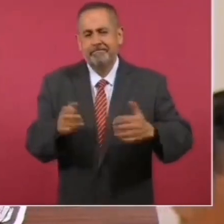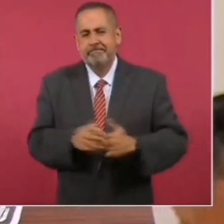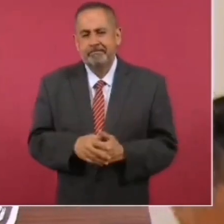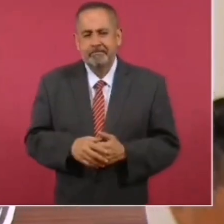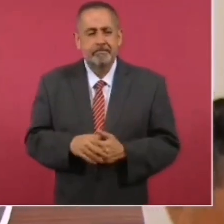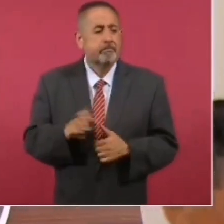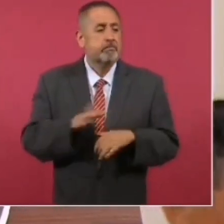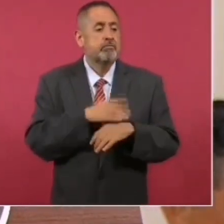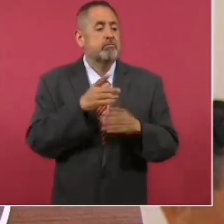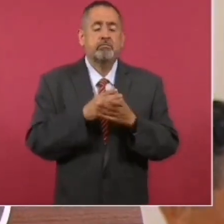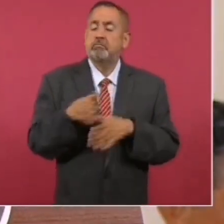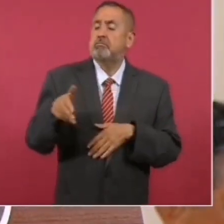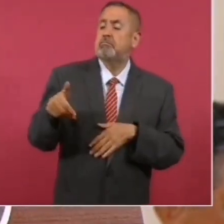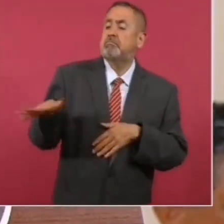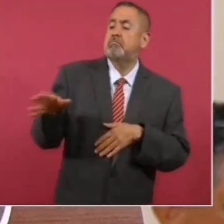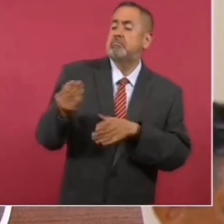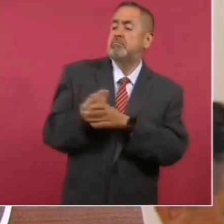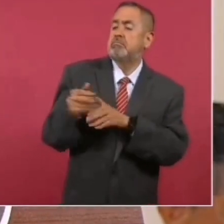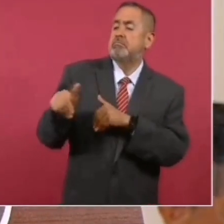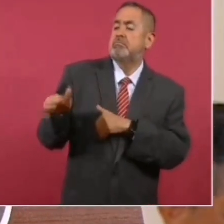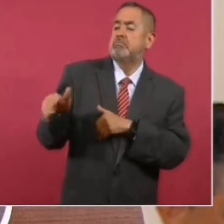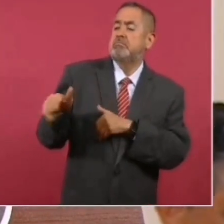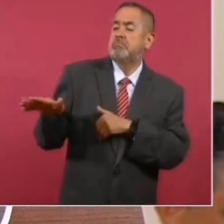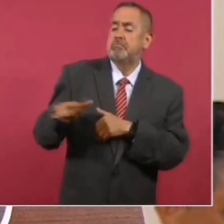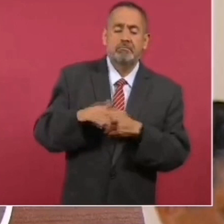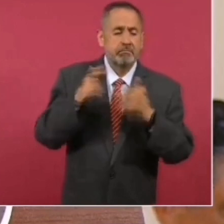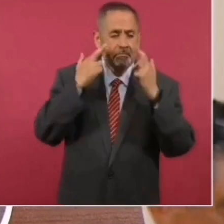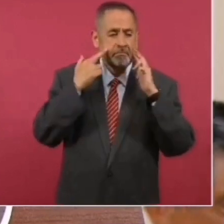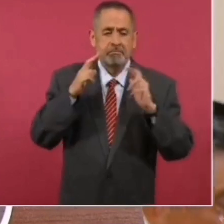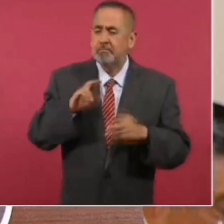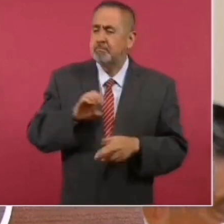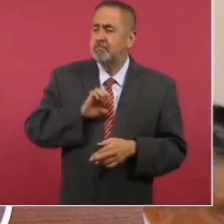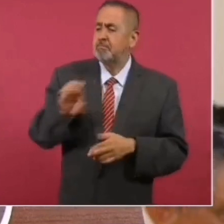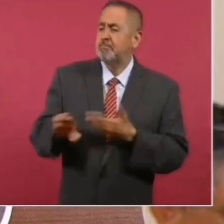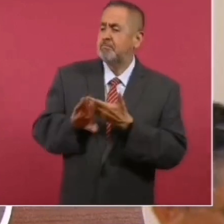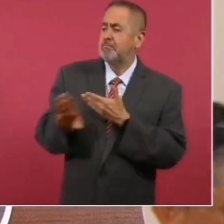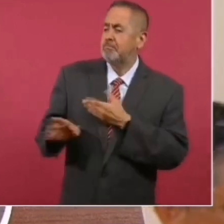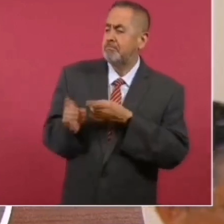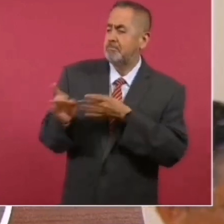porque son clasistas, son racistas